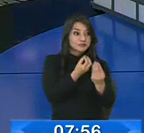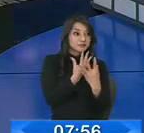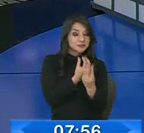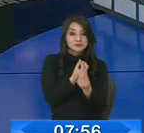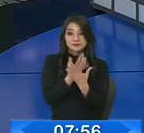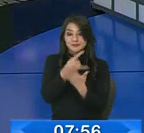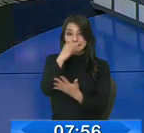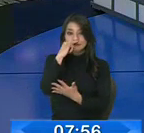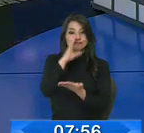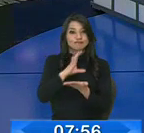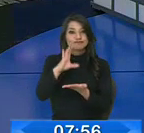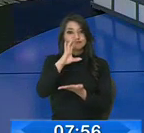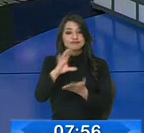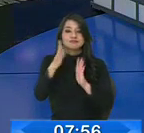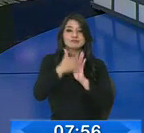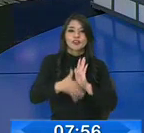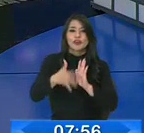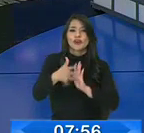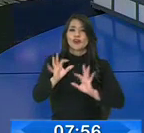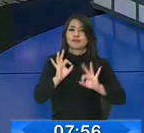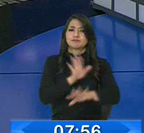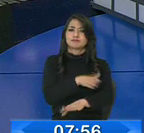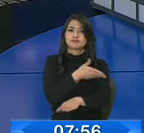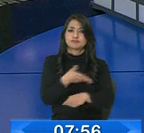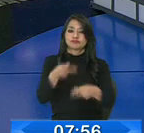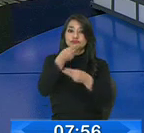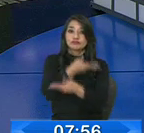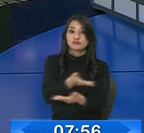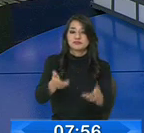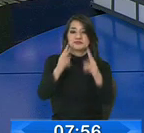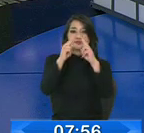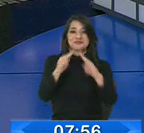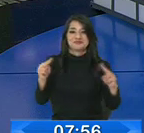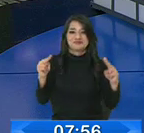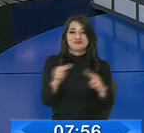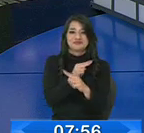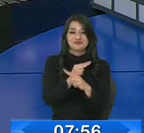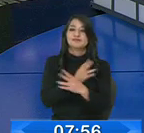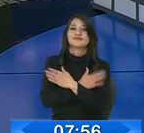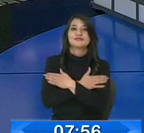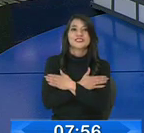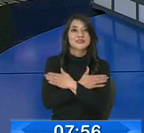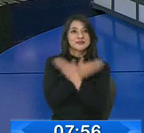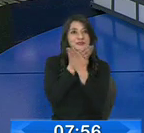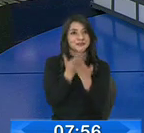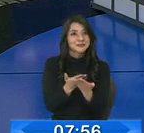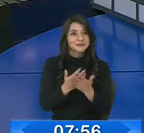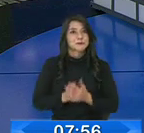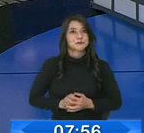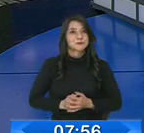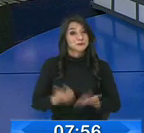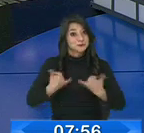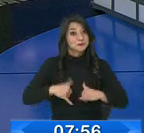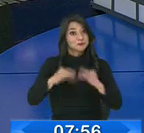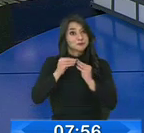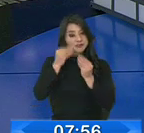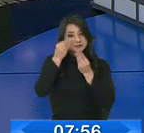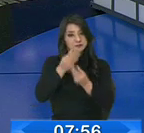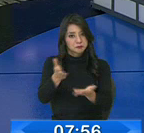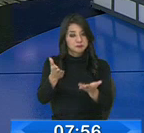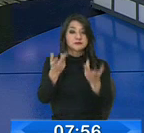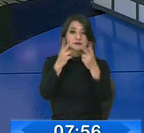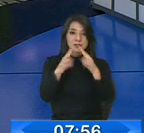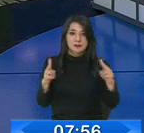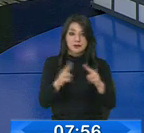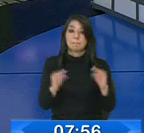cantores. Estos chicos que nos dan el mensaje de Navidad, así que abrazo grande para ellos y nosotros seguiremos con más espíritu de Navidad porque vienen